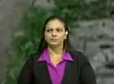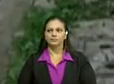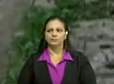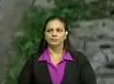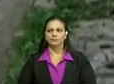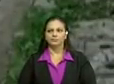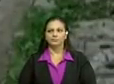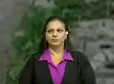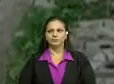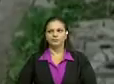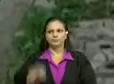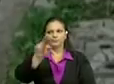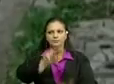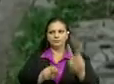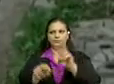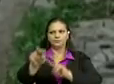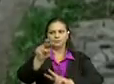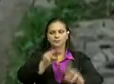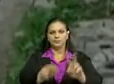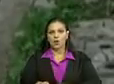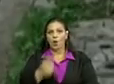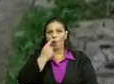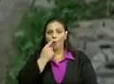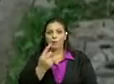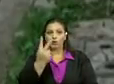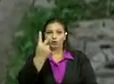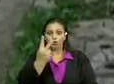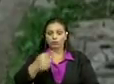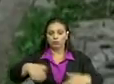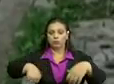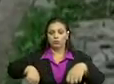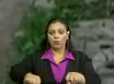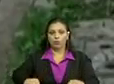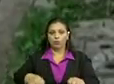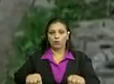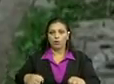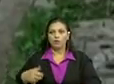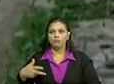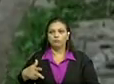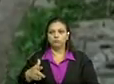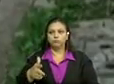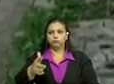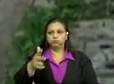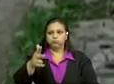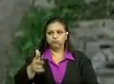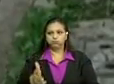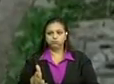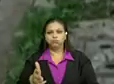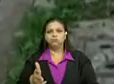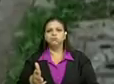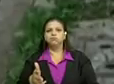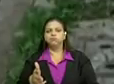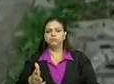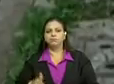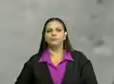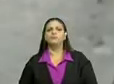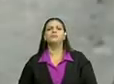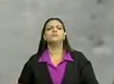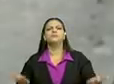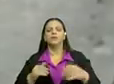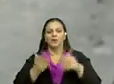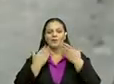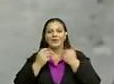Observe muy bien este video. Dos sujetos, una moto, atracan a dos ciudadanos en el sector de La Ceiba, en Guayaquil. Uno